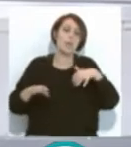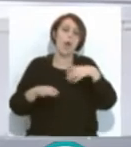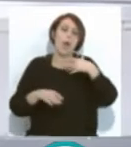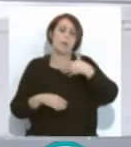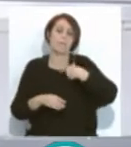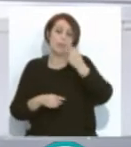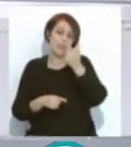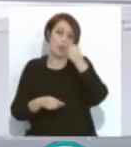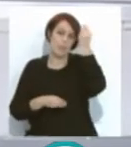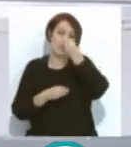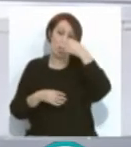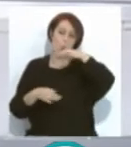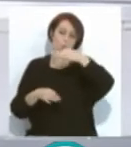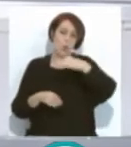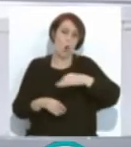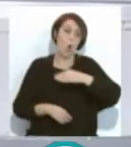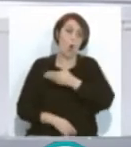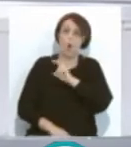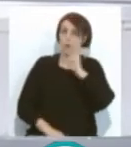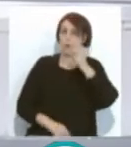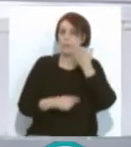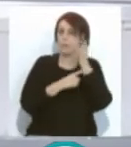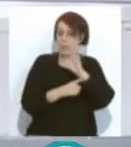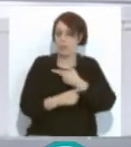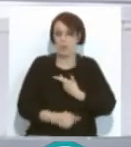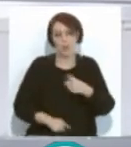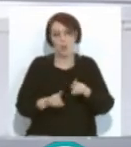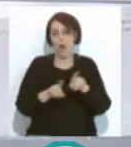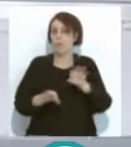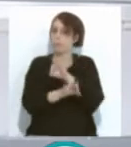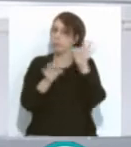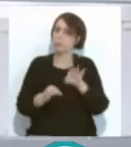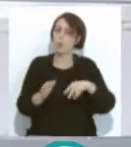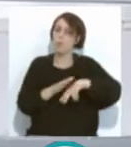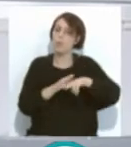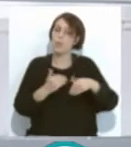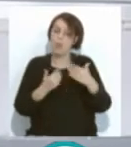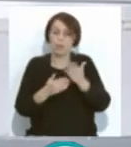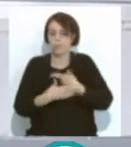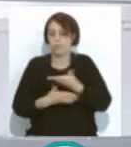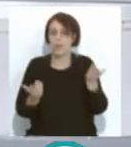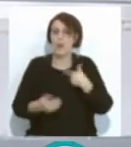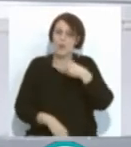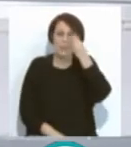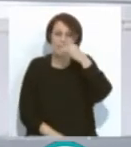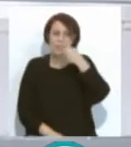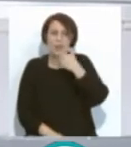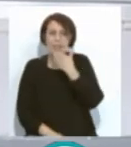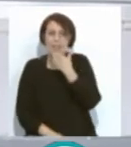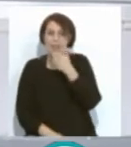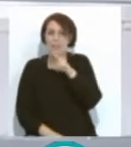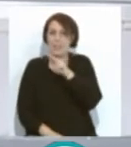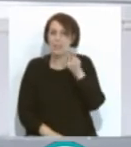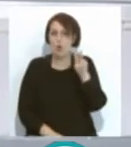unos caballeros y le dan al futbolista, porque hay una cosa, son chicos de 23 años, 22 años, 24,